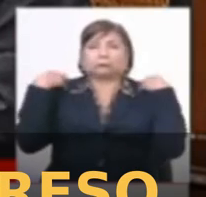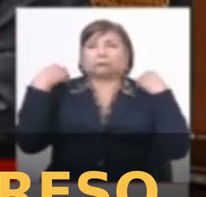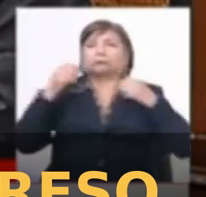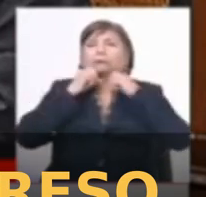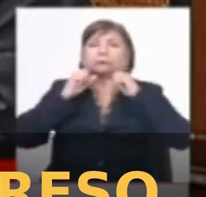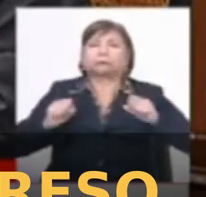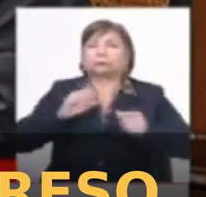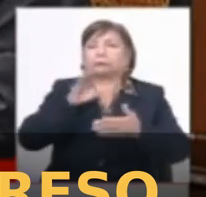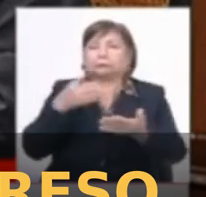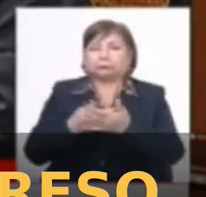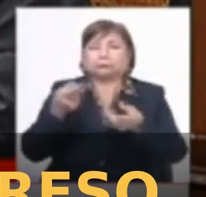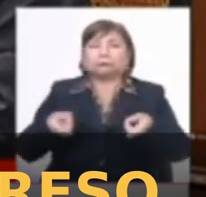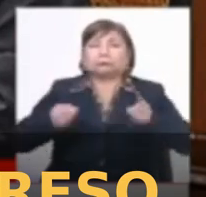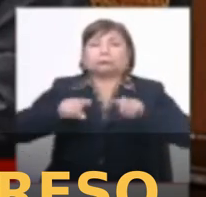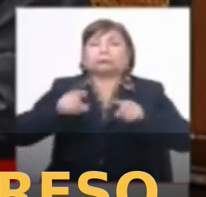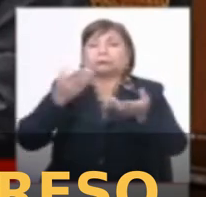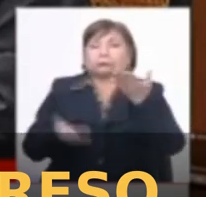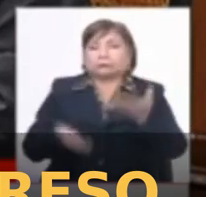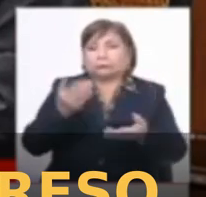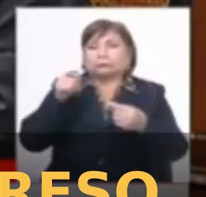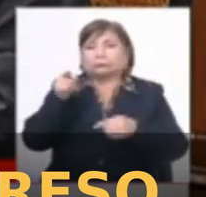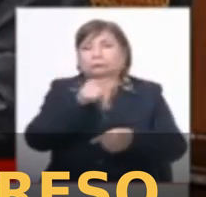Secretaría General, cuando todavía era